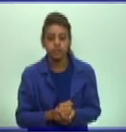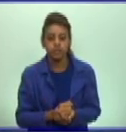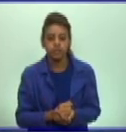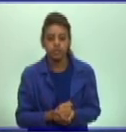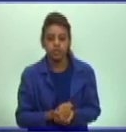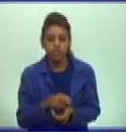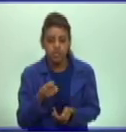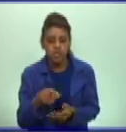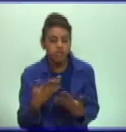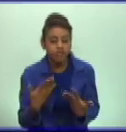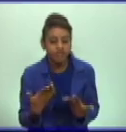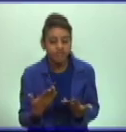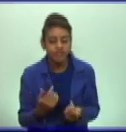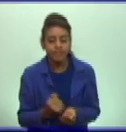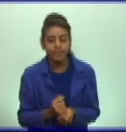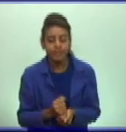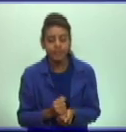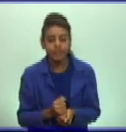Y eso